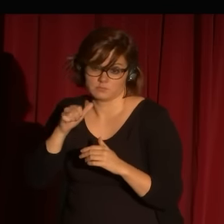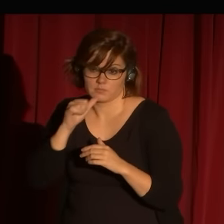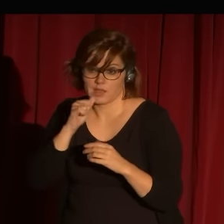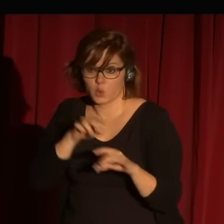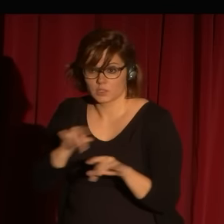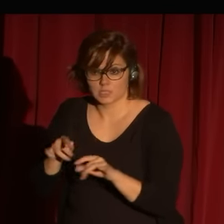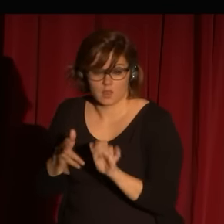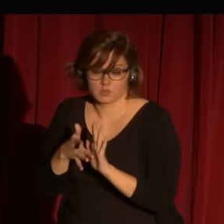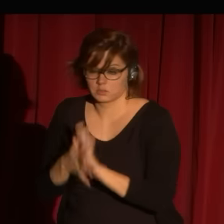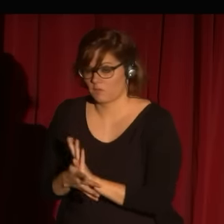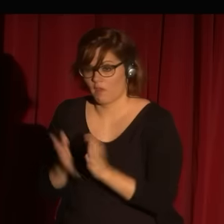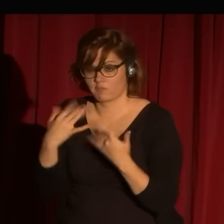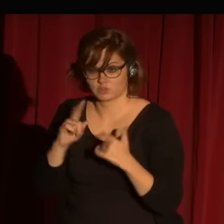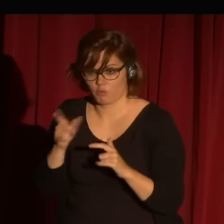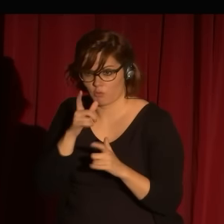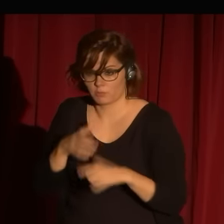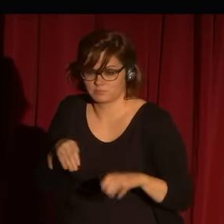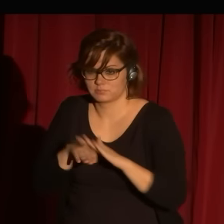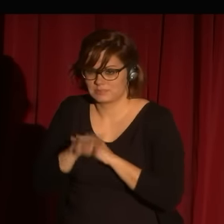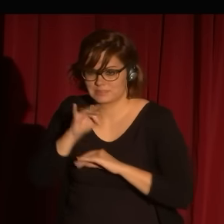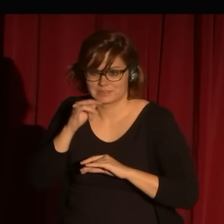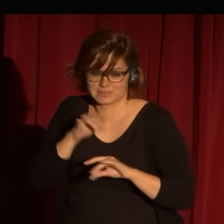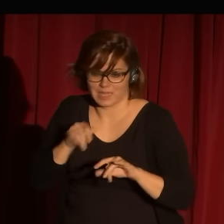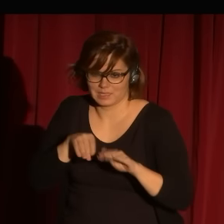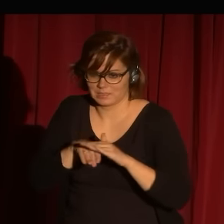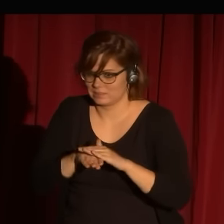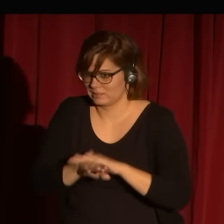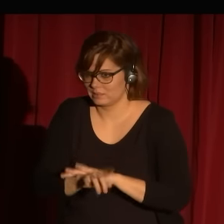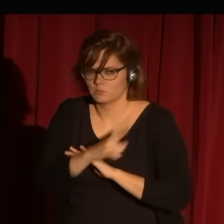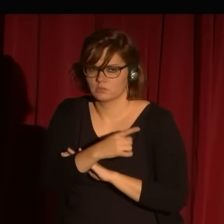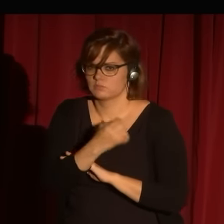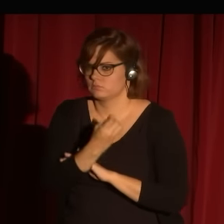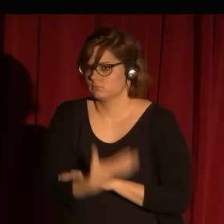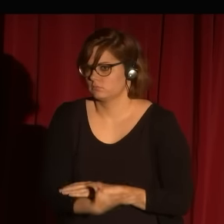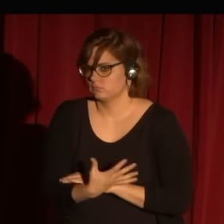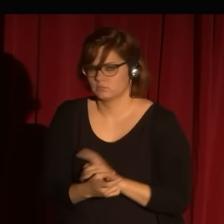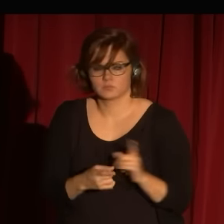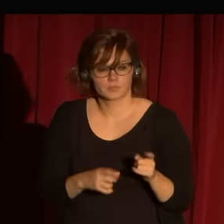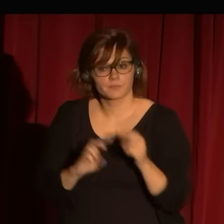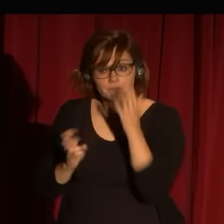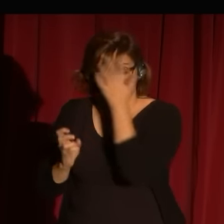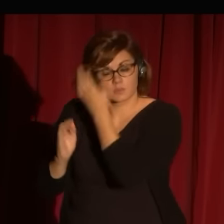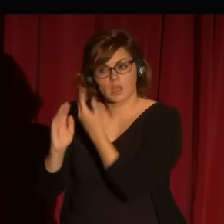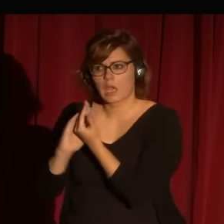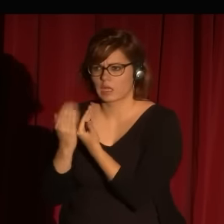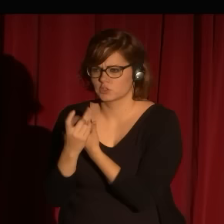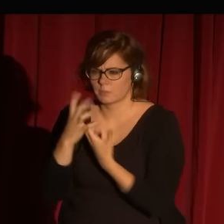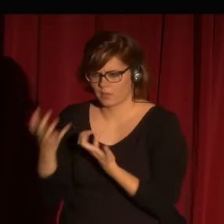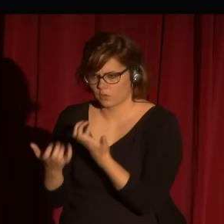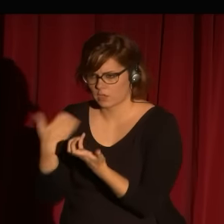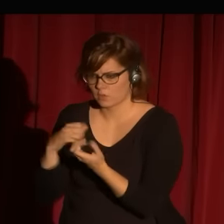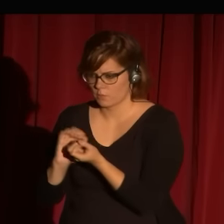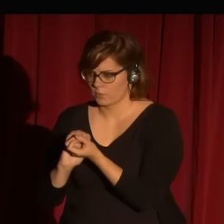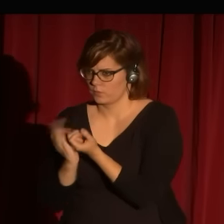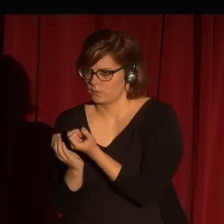tanto no se comía fresco y por lo tanto esto era un pescado pues especialmente valioso la alcachofa está cocinada parece por tener las hojas